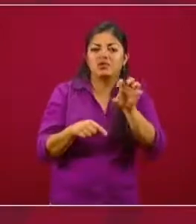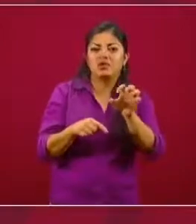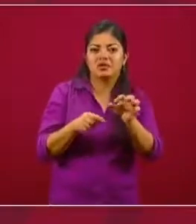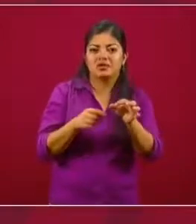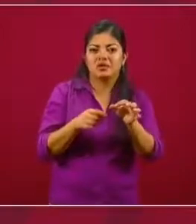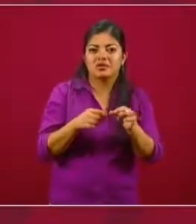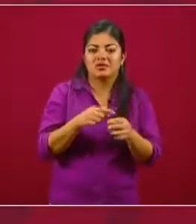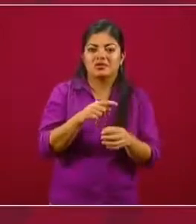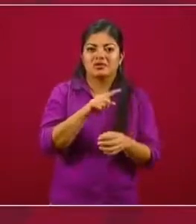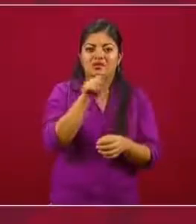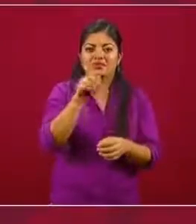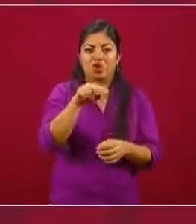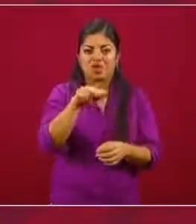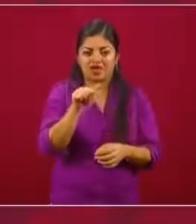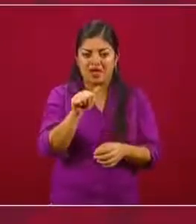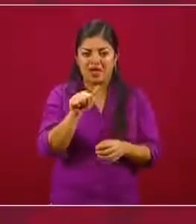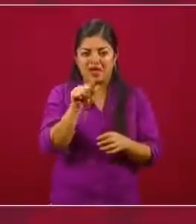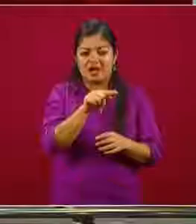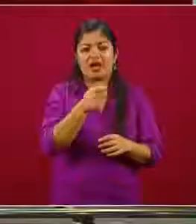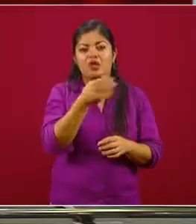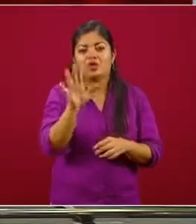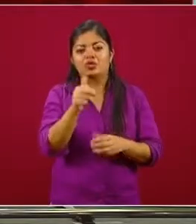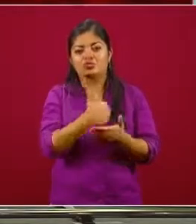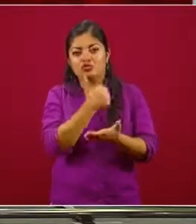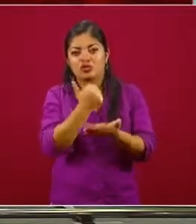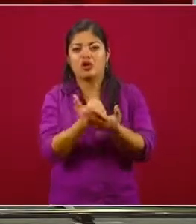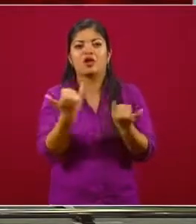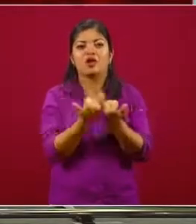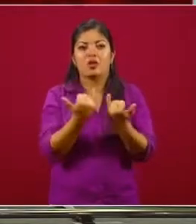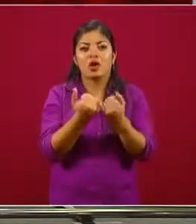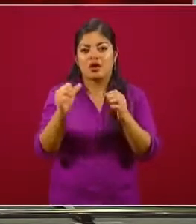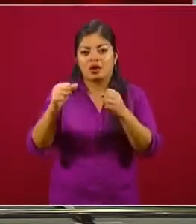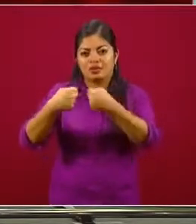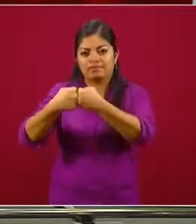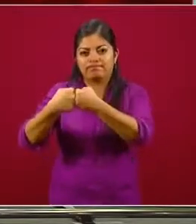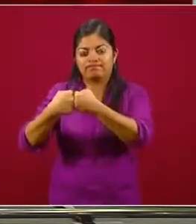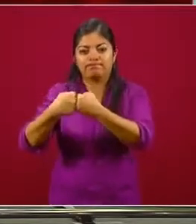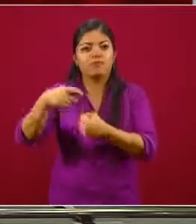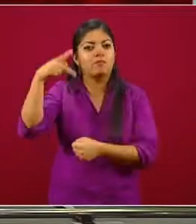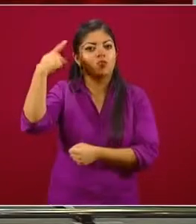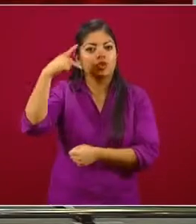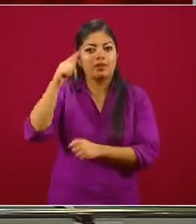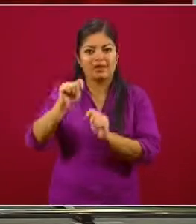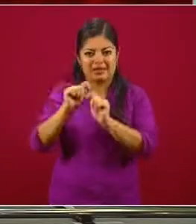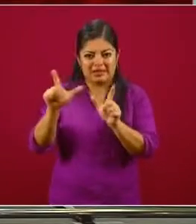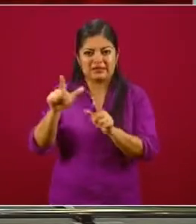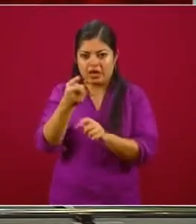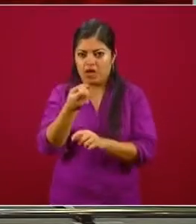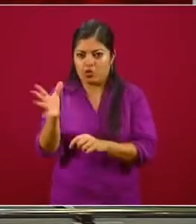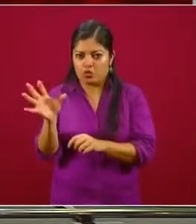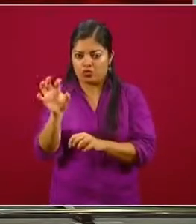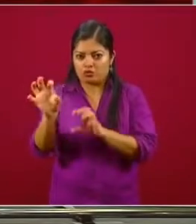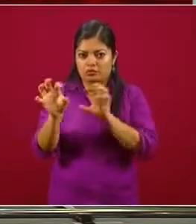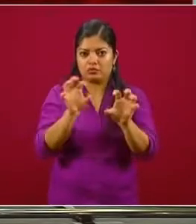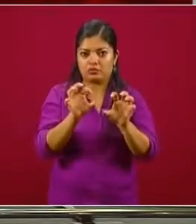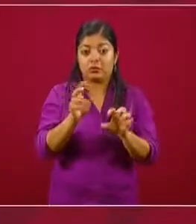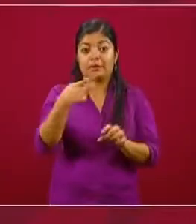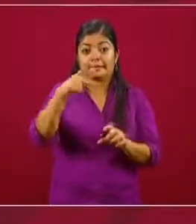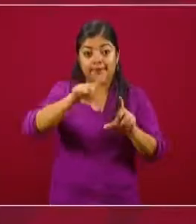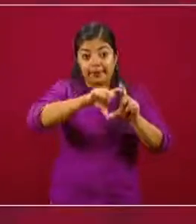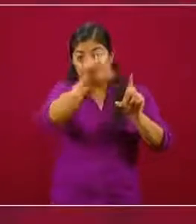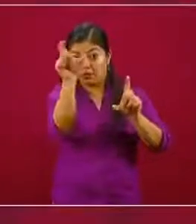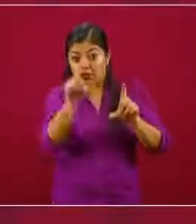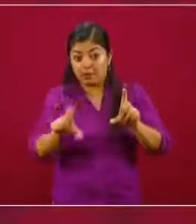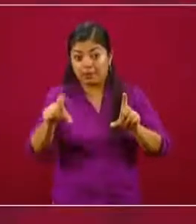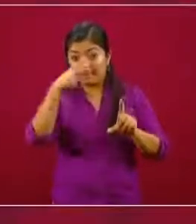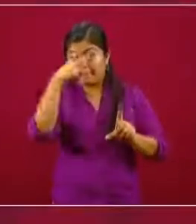ciudad, en algunos casos por región, como la de Puebla-Tlaxcala, pero no por todo el país. ¿Cuál